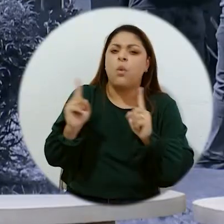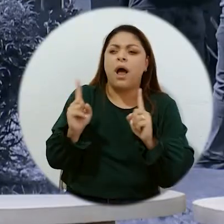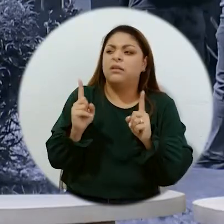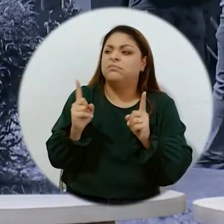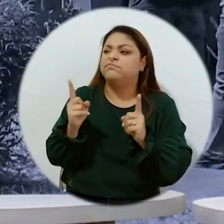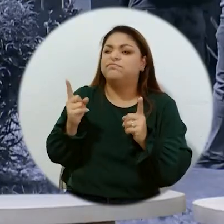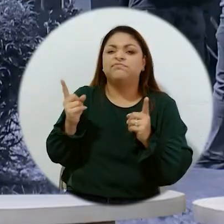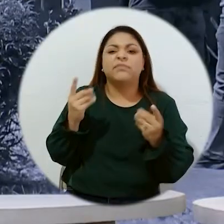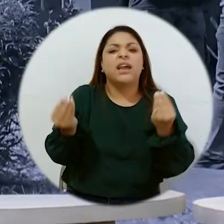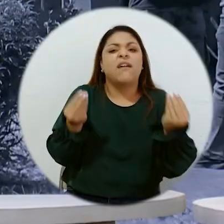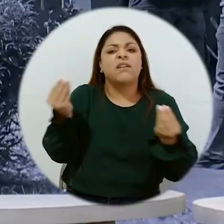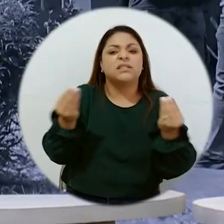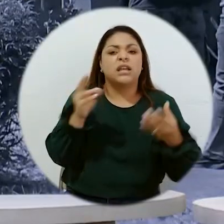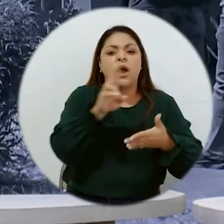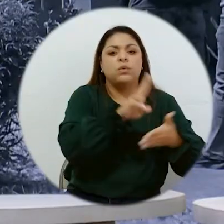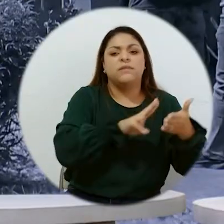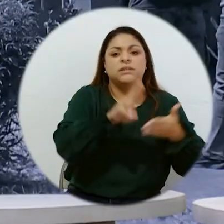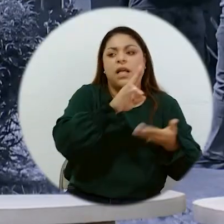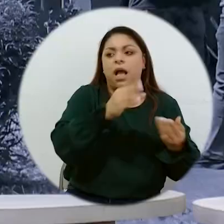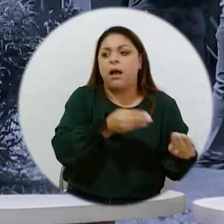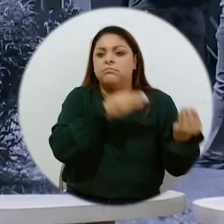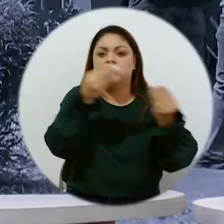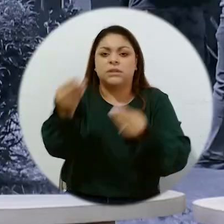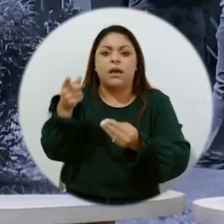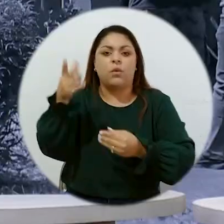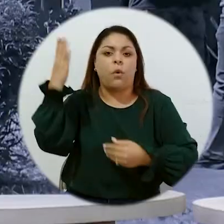aporte de la Academia Costarricense en esta conferencia?